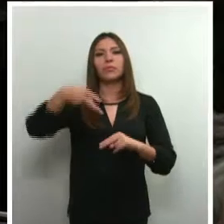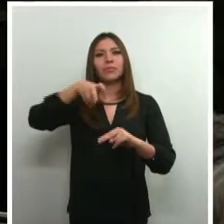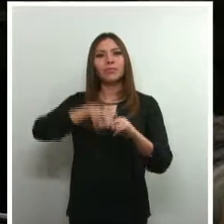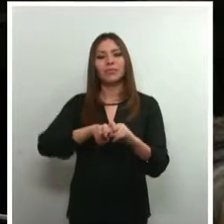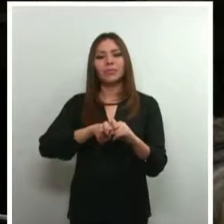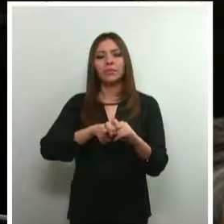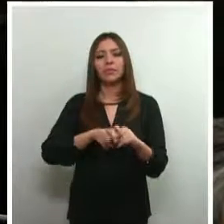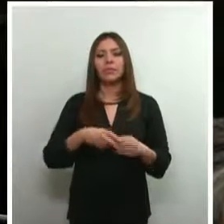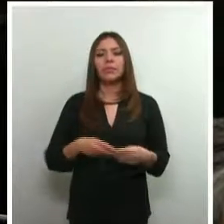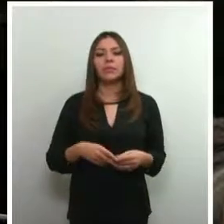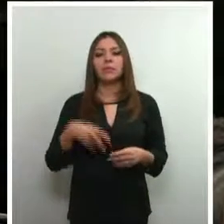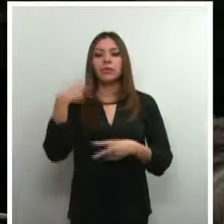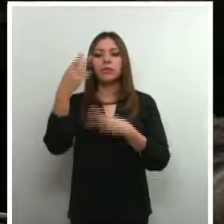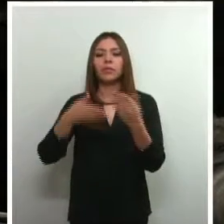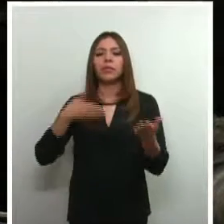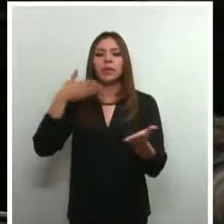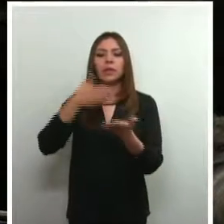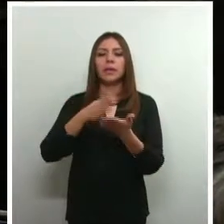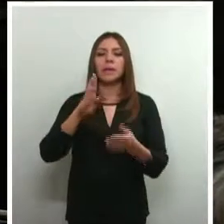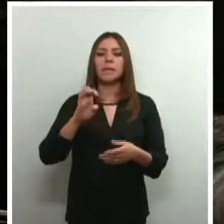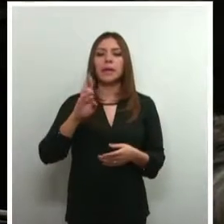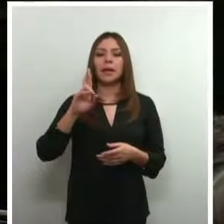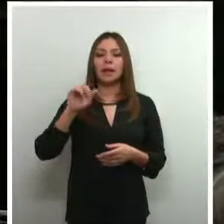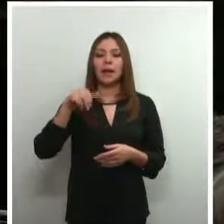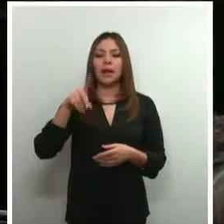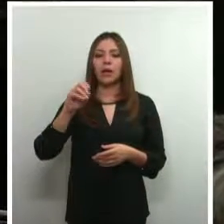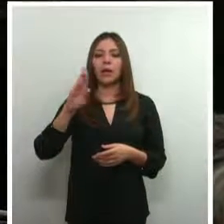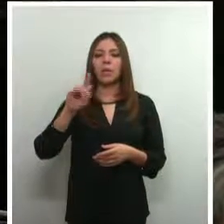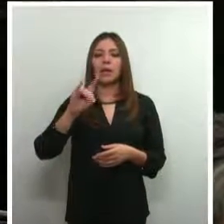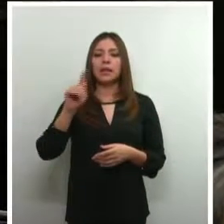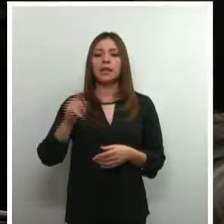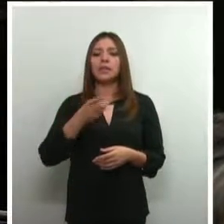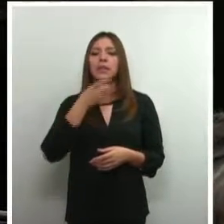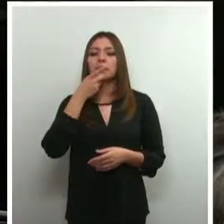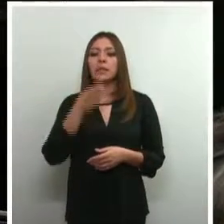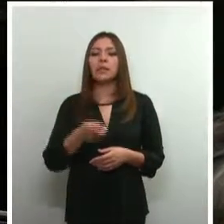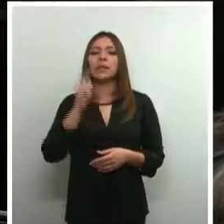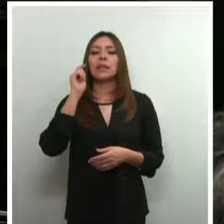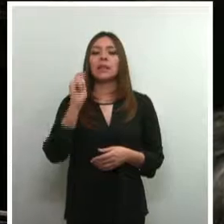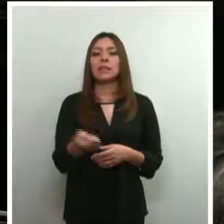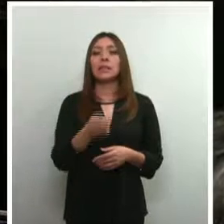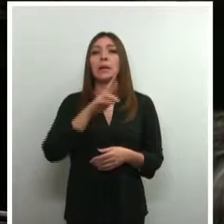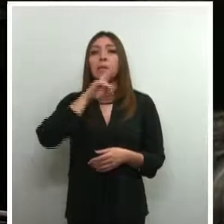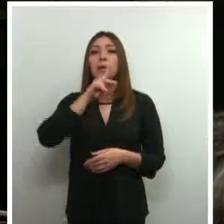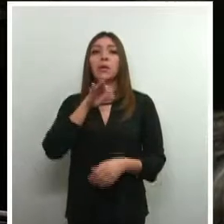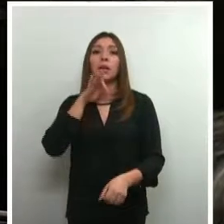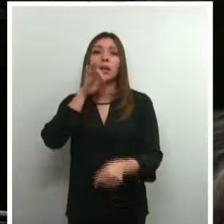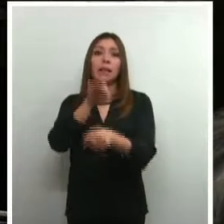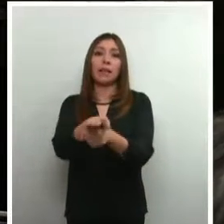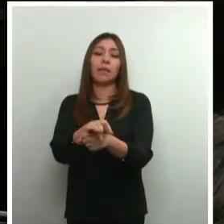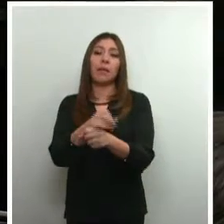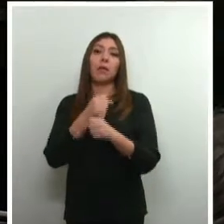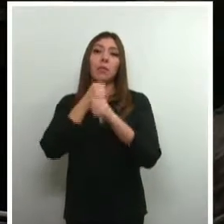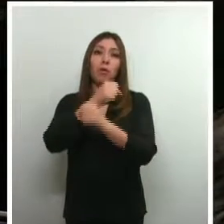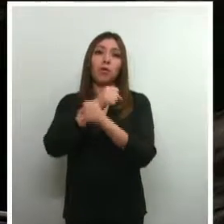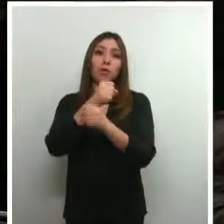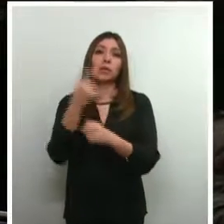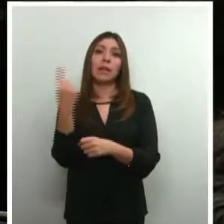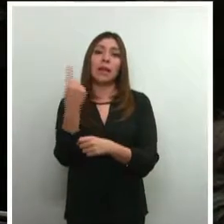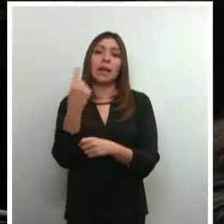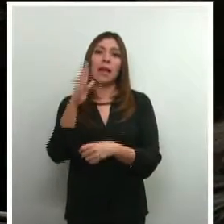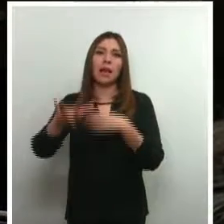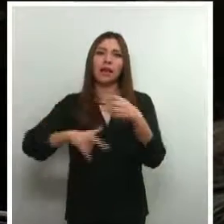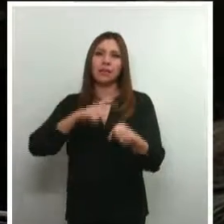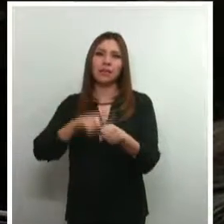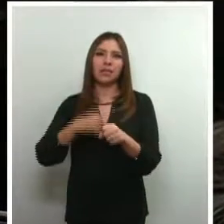llegado el maestro Bernardo Batis para decirme que era más digno defender a un boxeador que a un animal. Qué